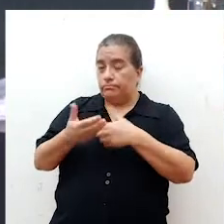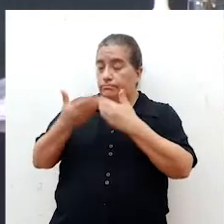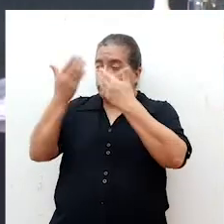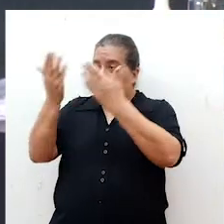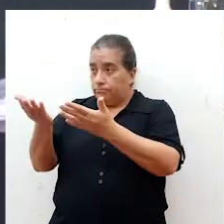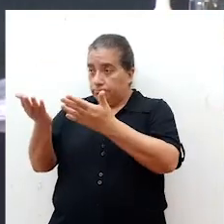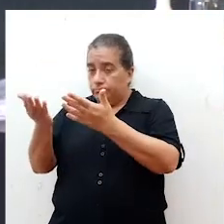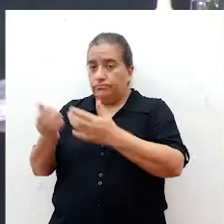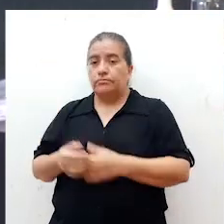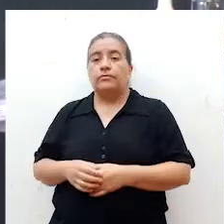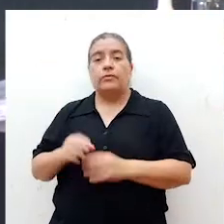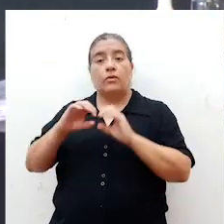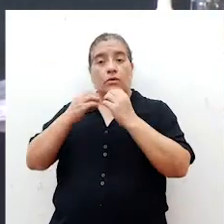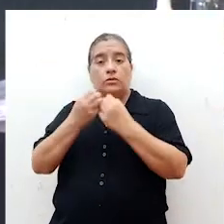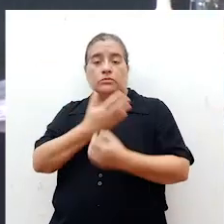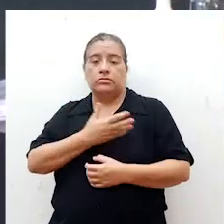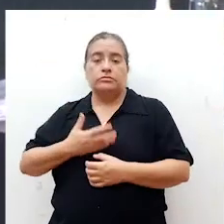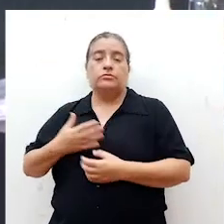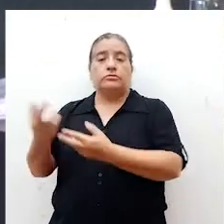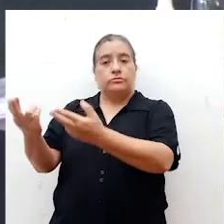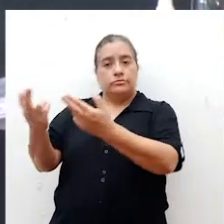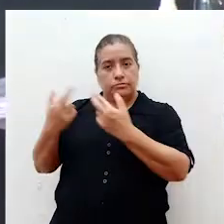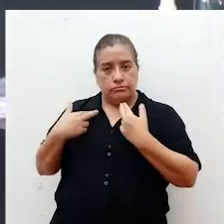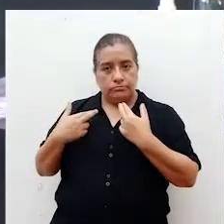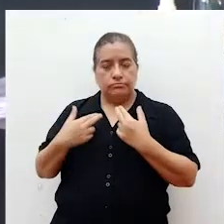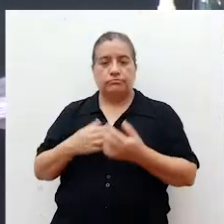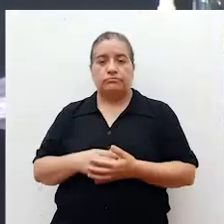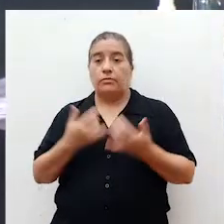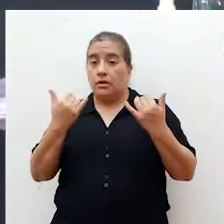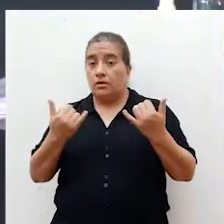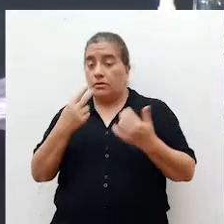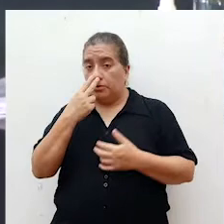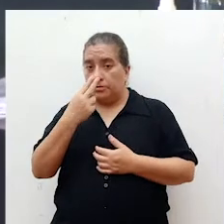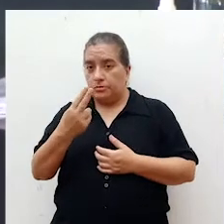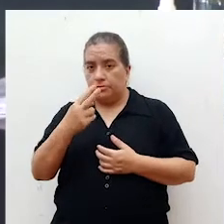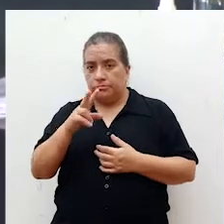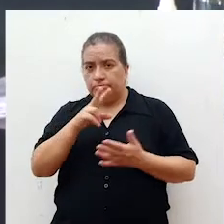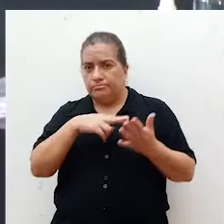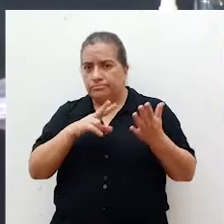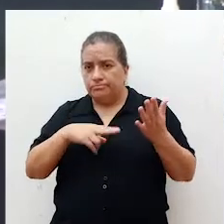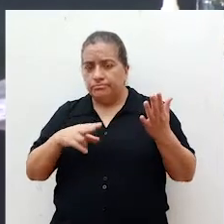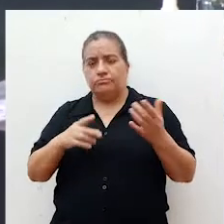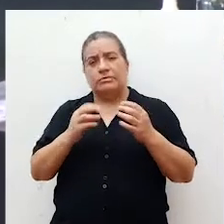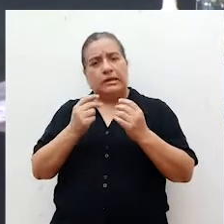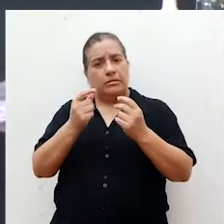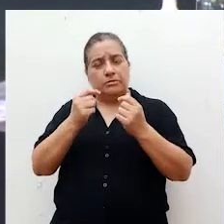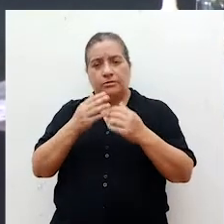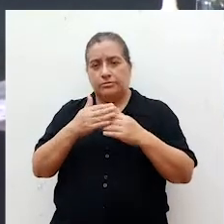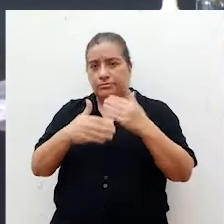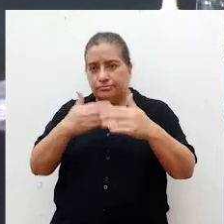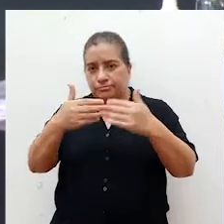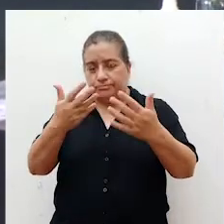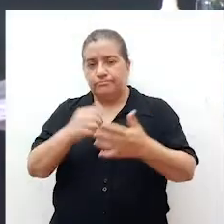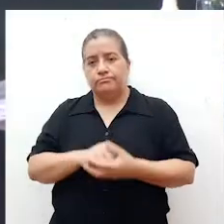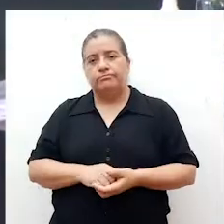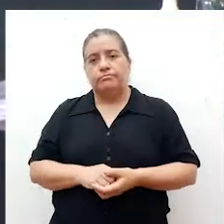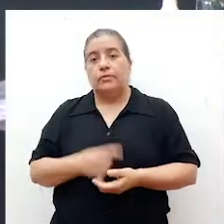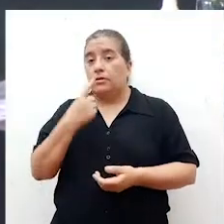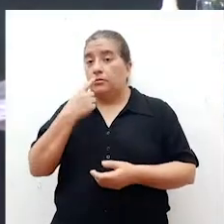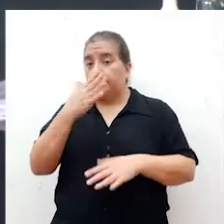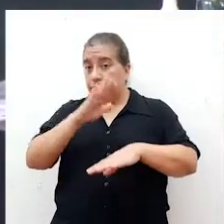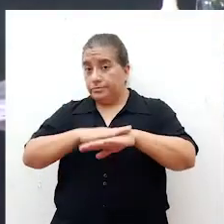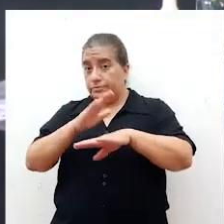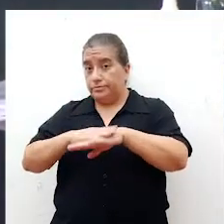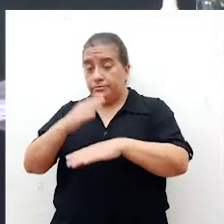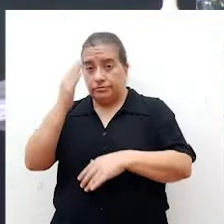sobre las recomendaciones que ha hecho la Defensoría del Pueblo. Ahora vamos a pasar revista